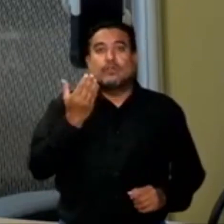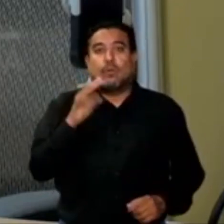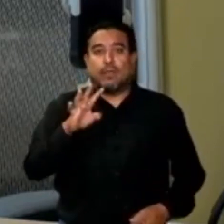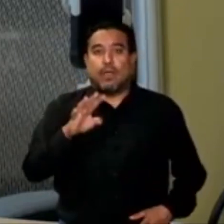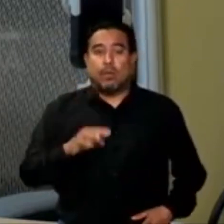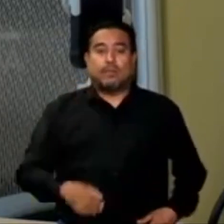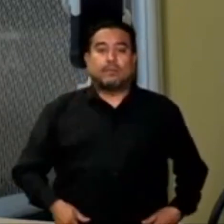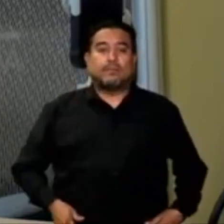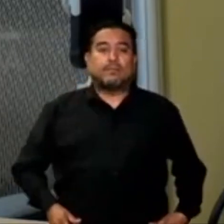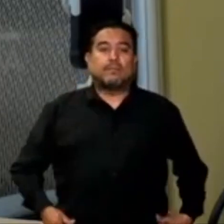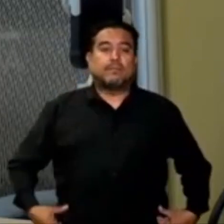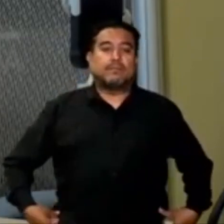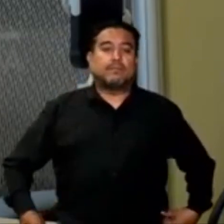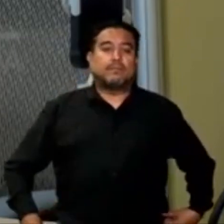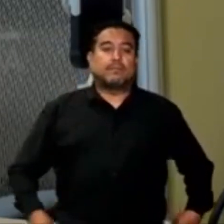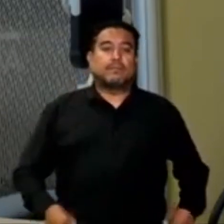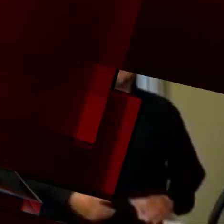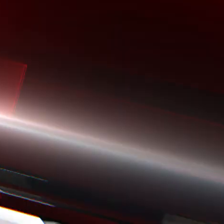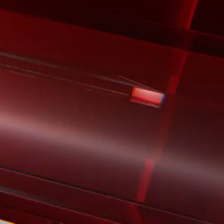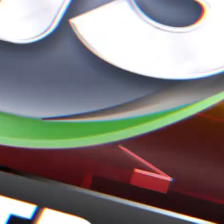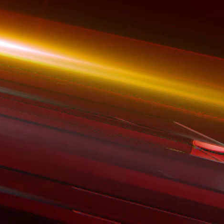217.900.54 pesos mensuales.